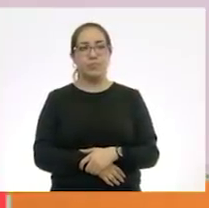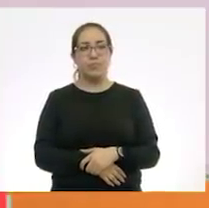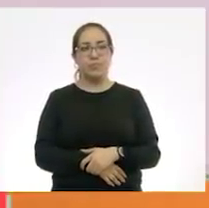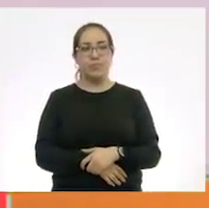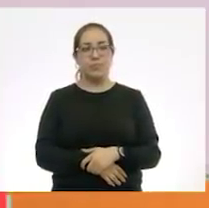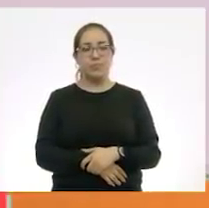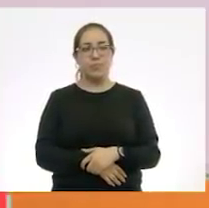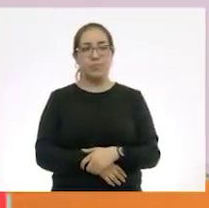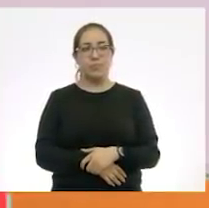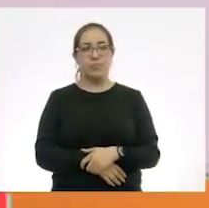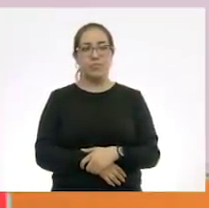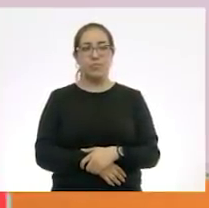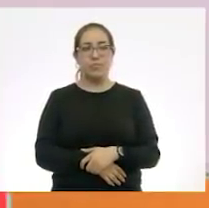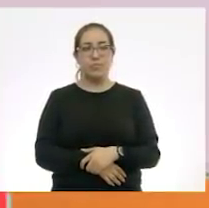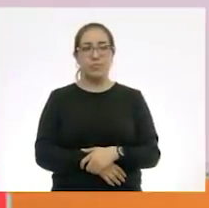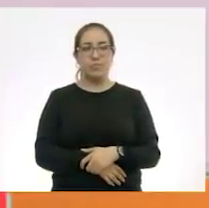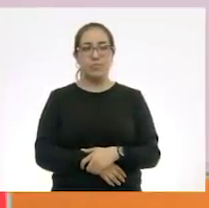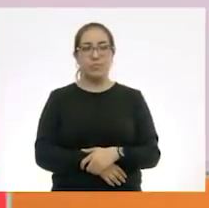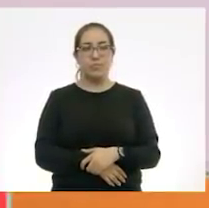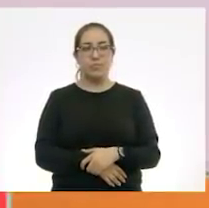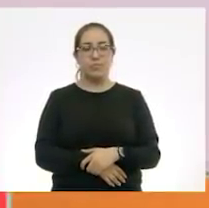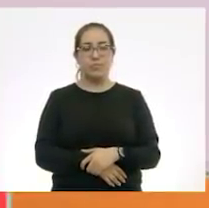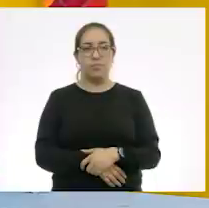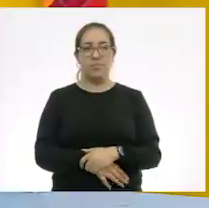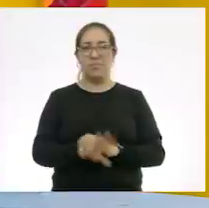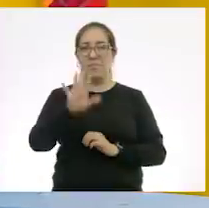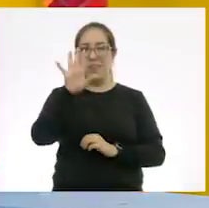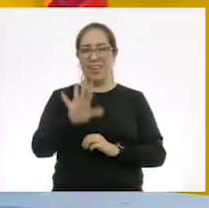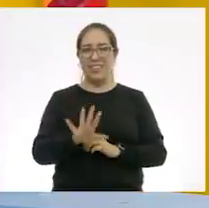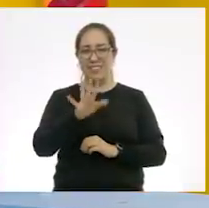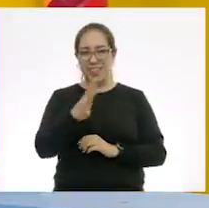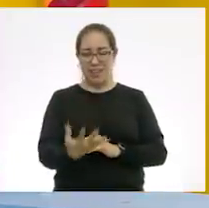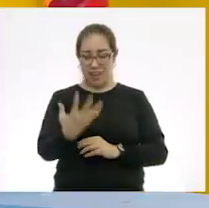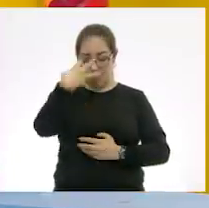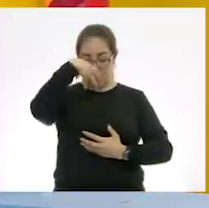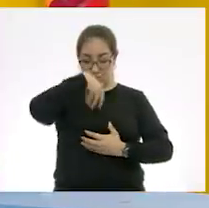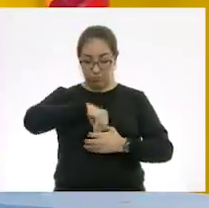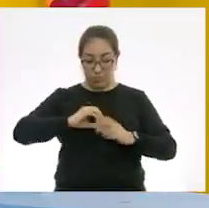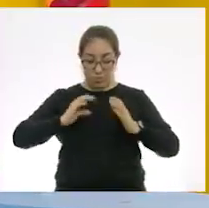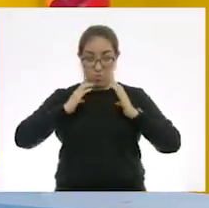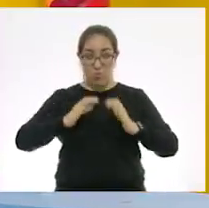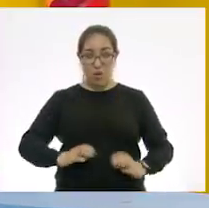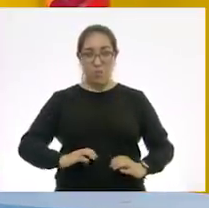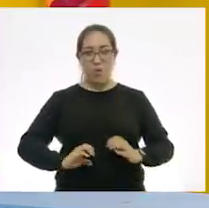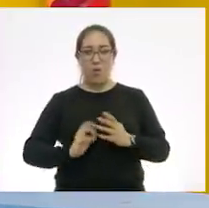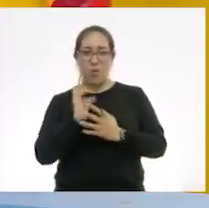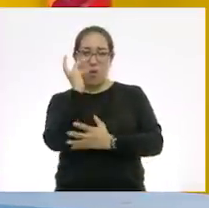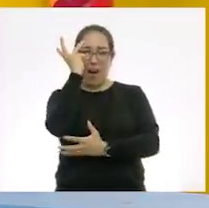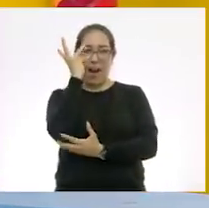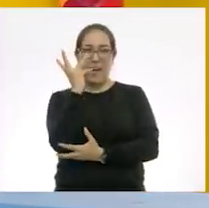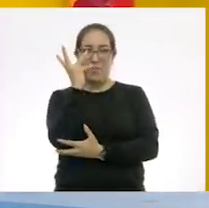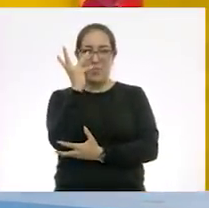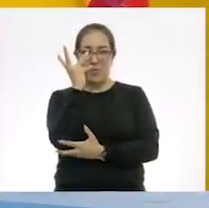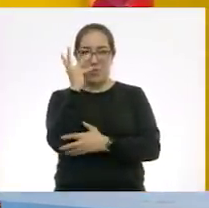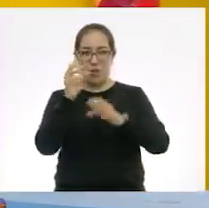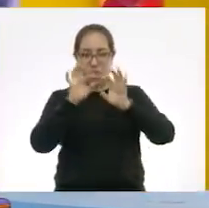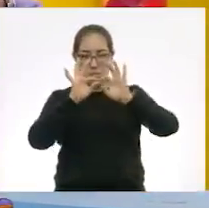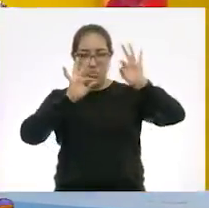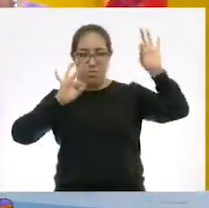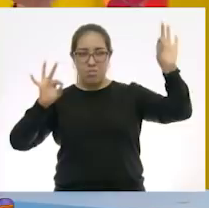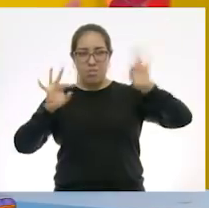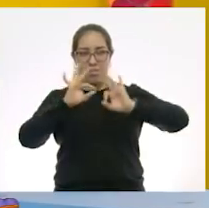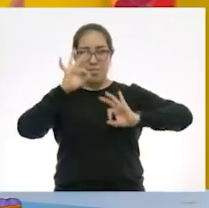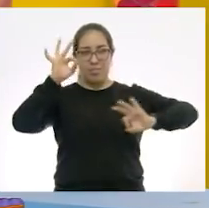Es como si se encontrara un gran árbol dentro de nuestro cuerpo y son las distintas ramas que se